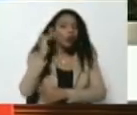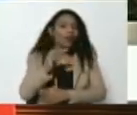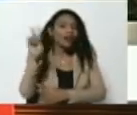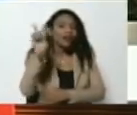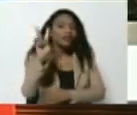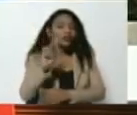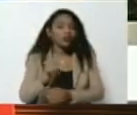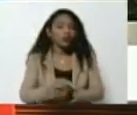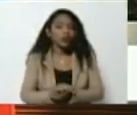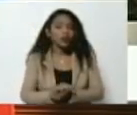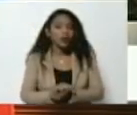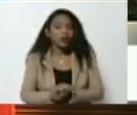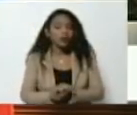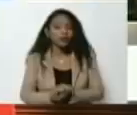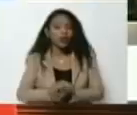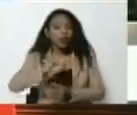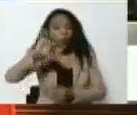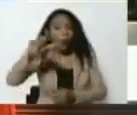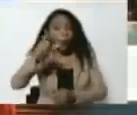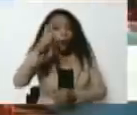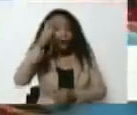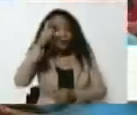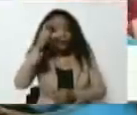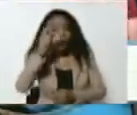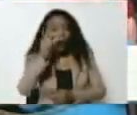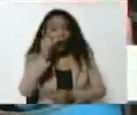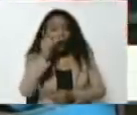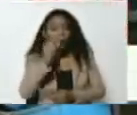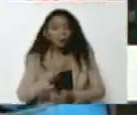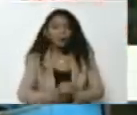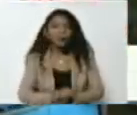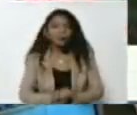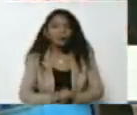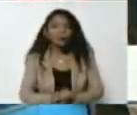Venezuela, Jorge Enrique Rodríguez Gómez.